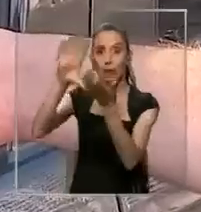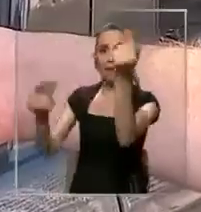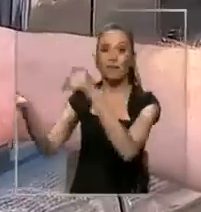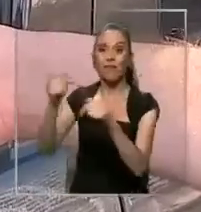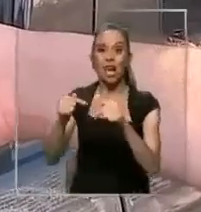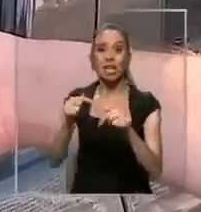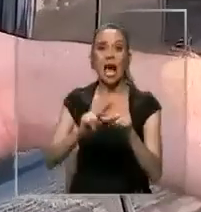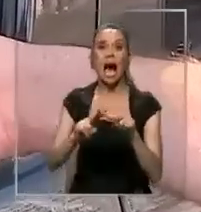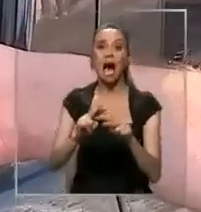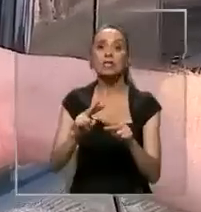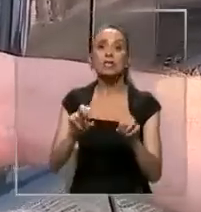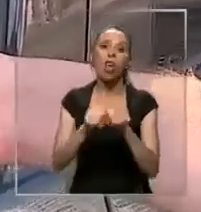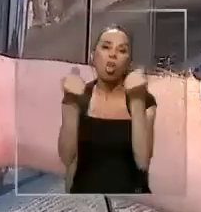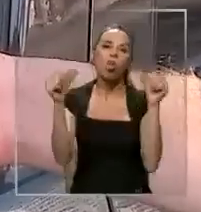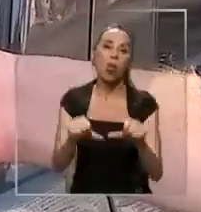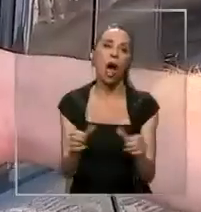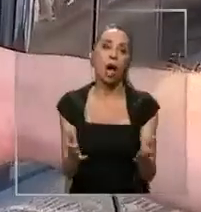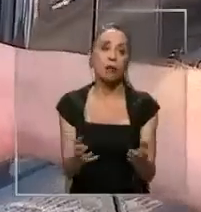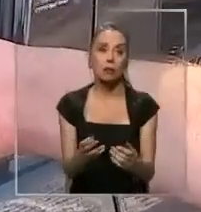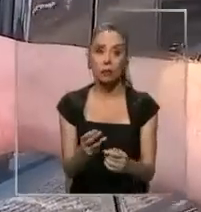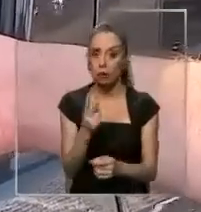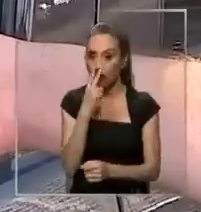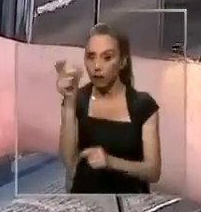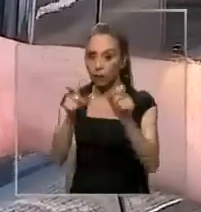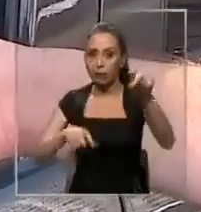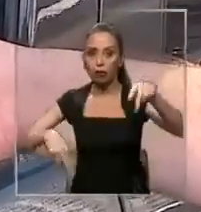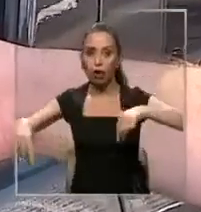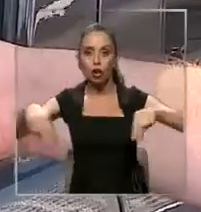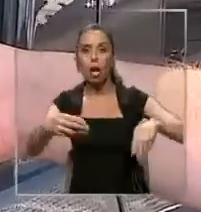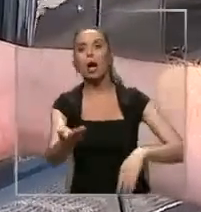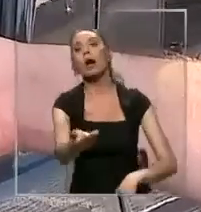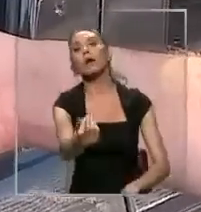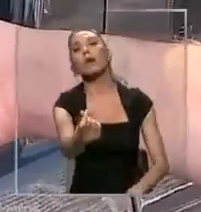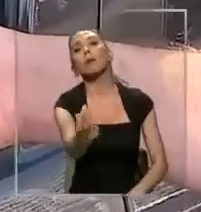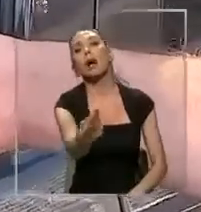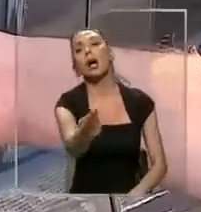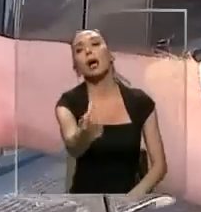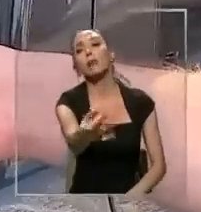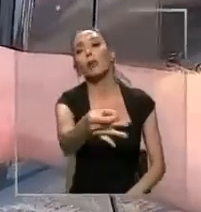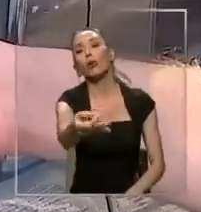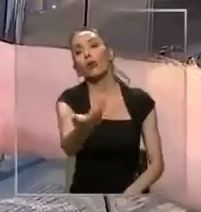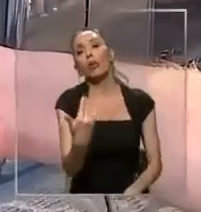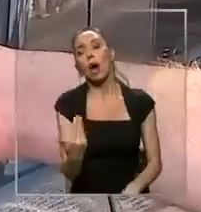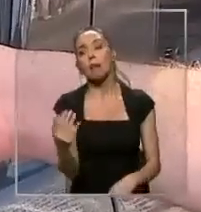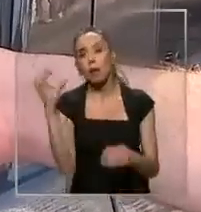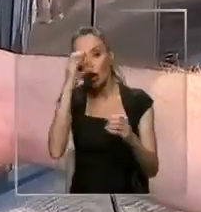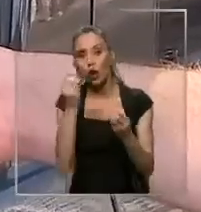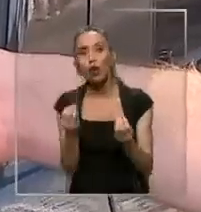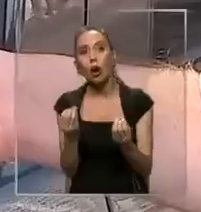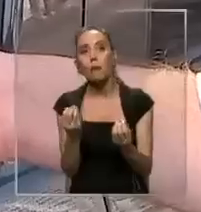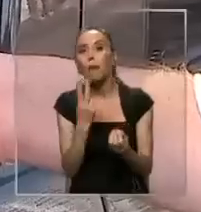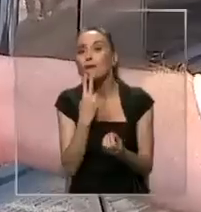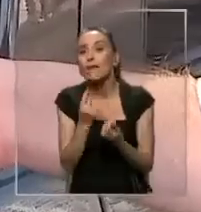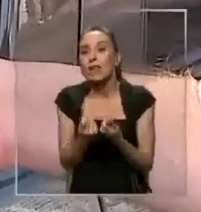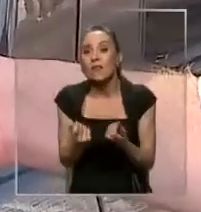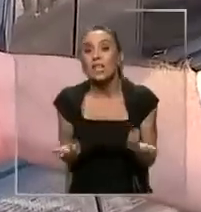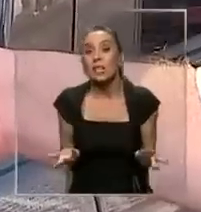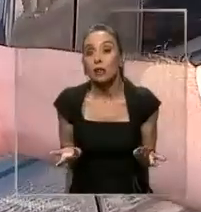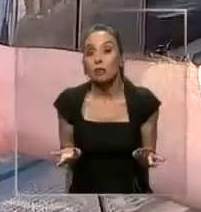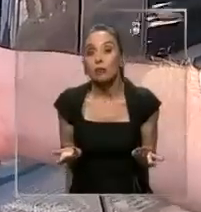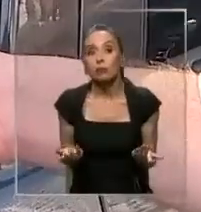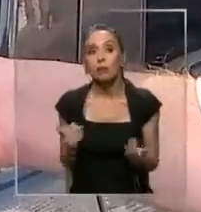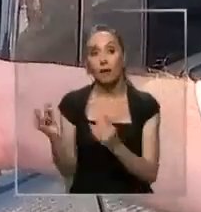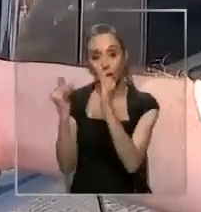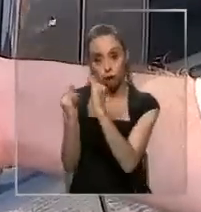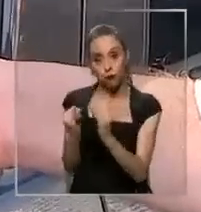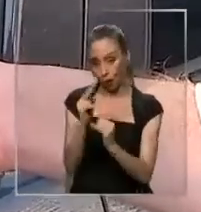ve las personas deambulando, pidiendo monedas y buscándose la forma, como quien dice, de vivir. Pero es una